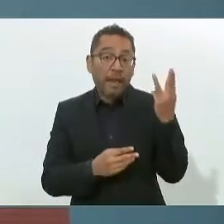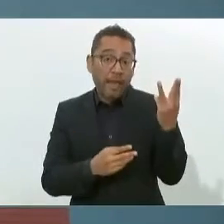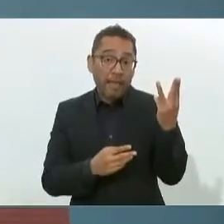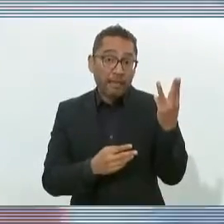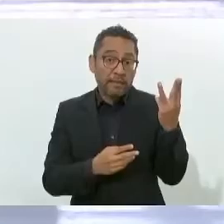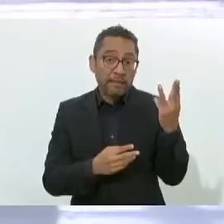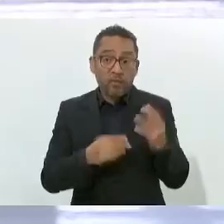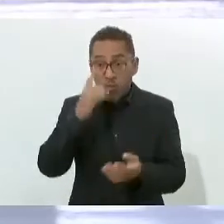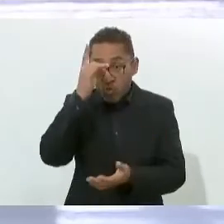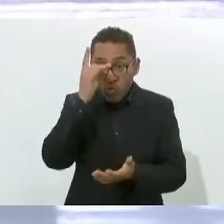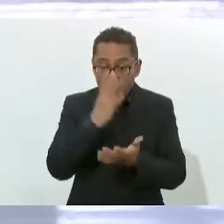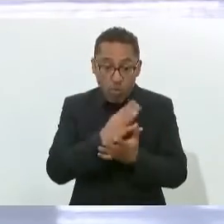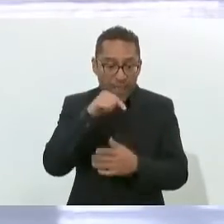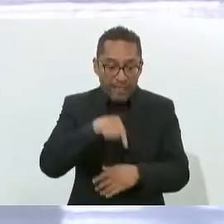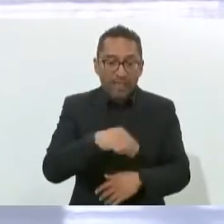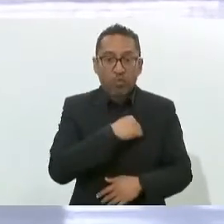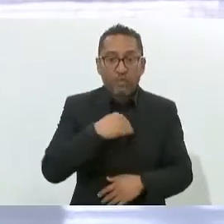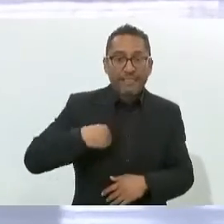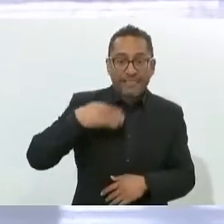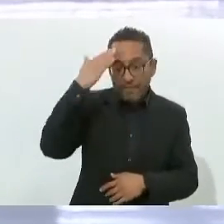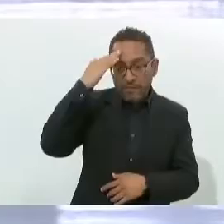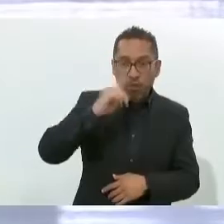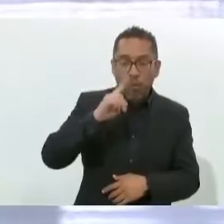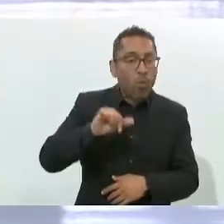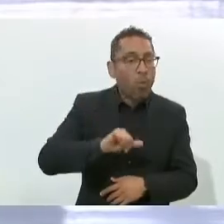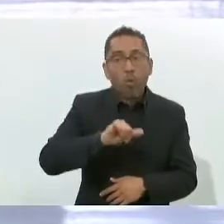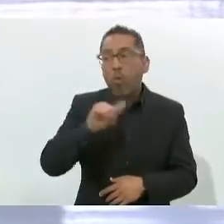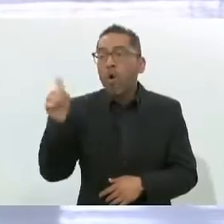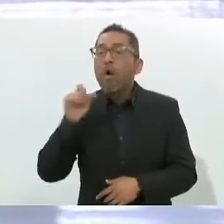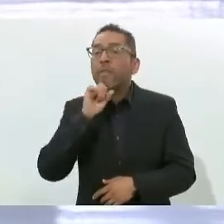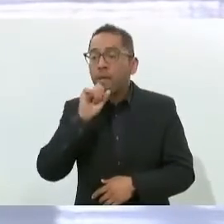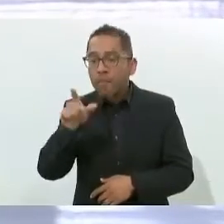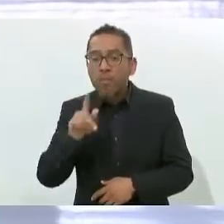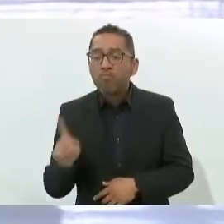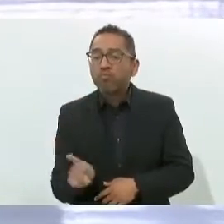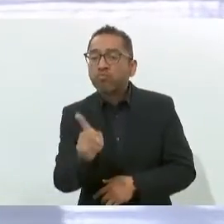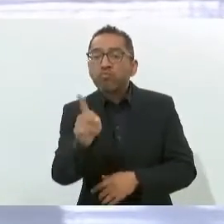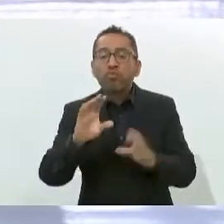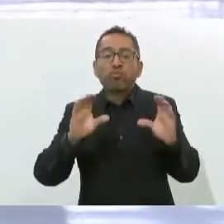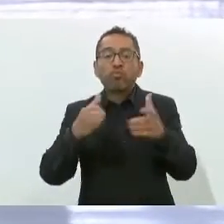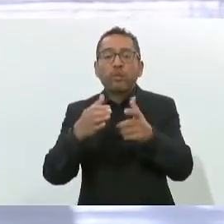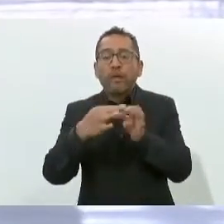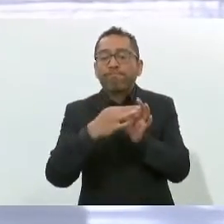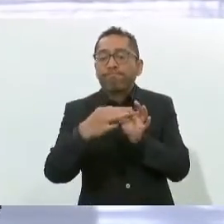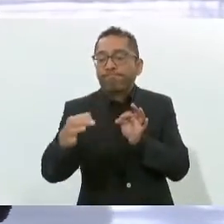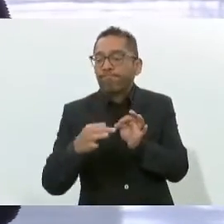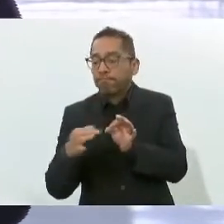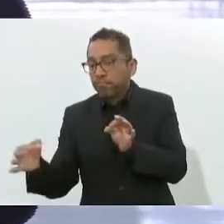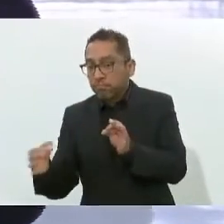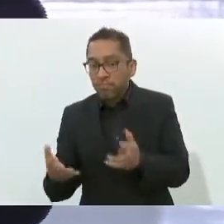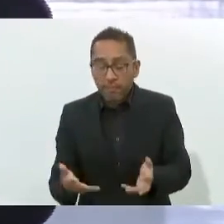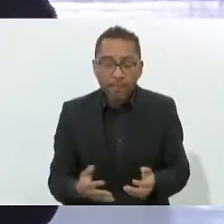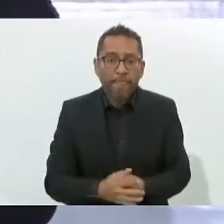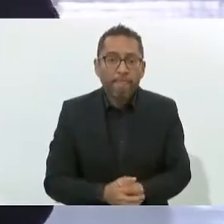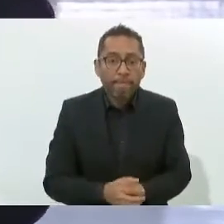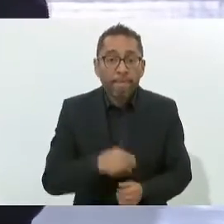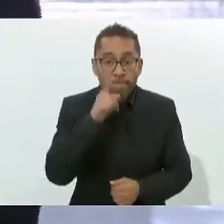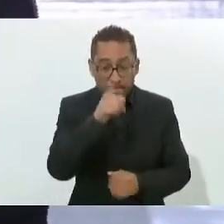solo aquí en la cabecera municipal, sino también en comunidades. ¿Quiénes están haciendo